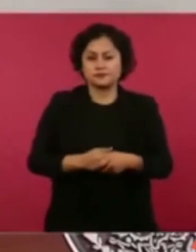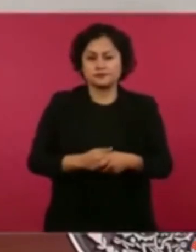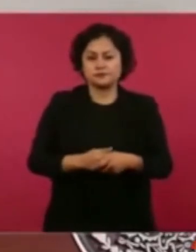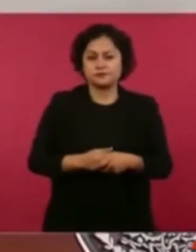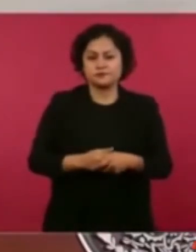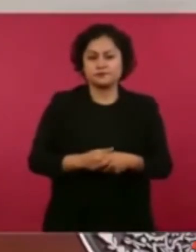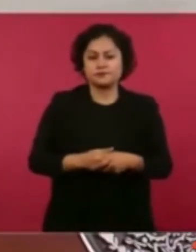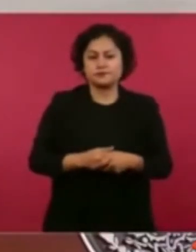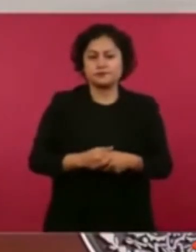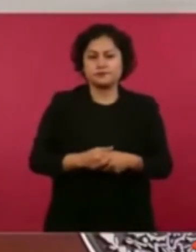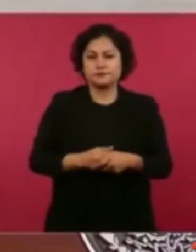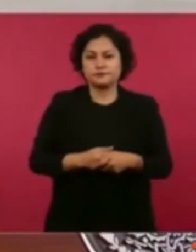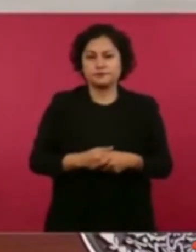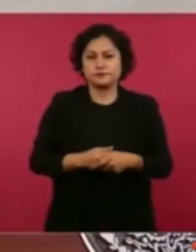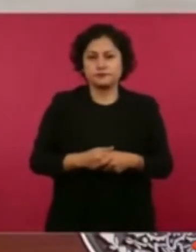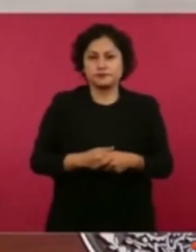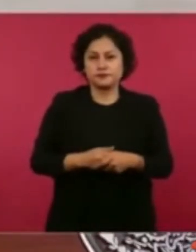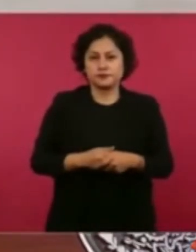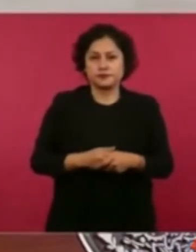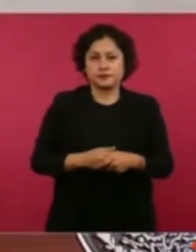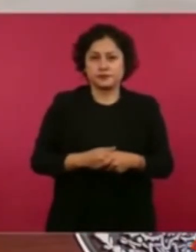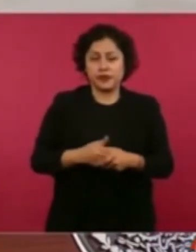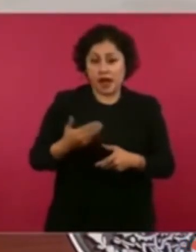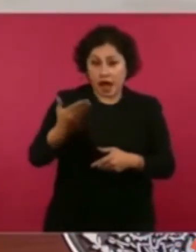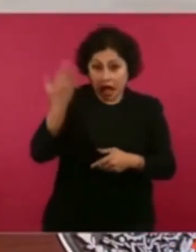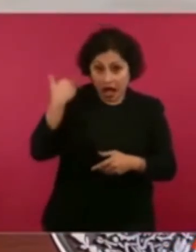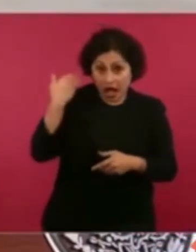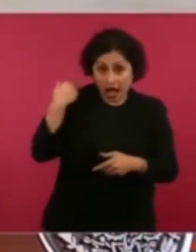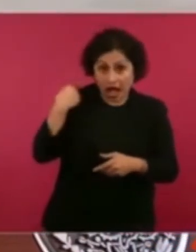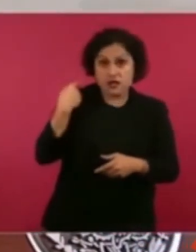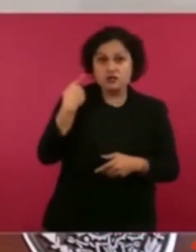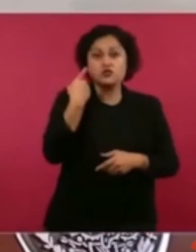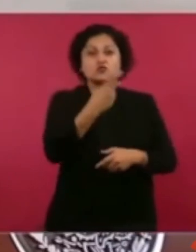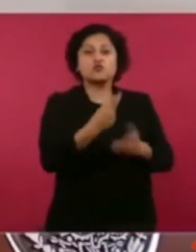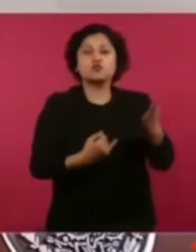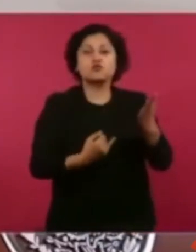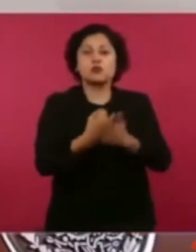ponían y quitaban presidentes a su antojo.